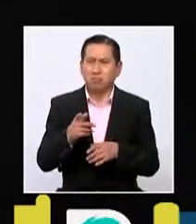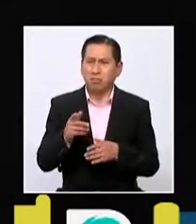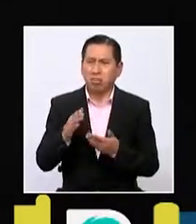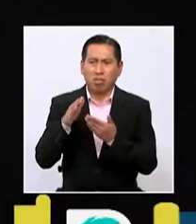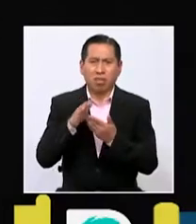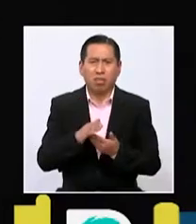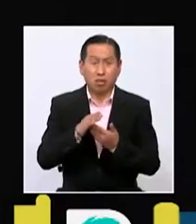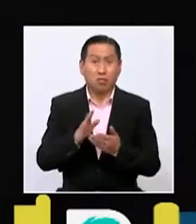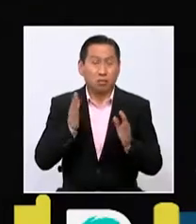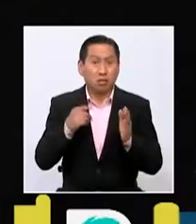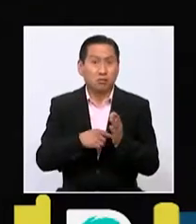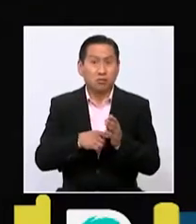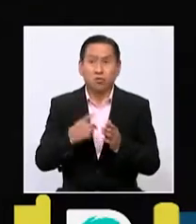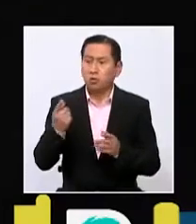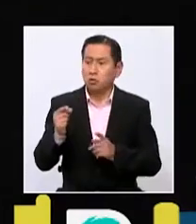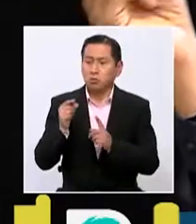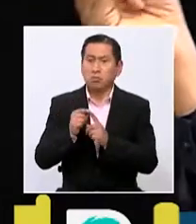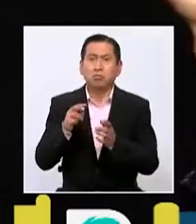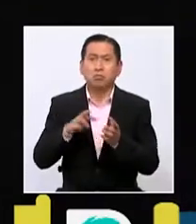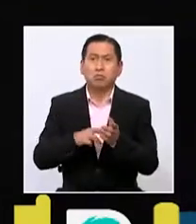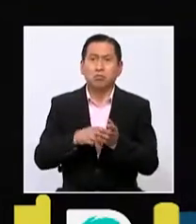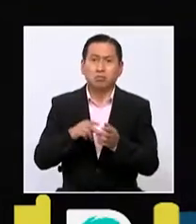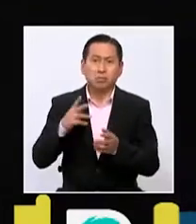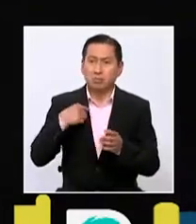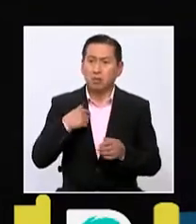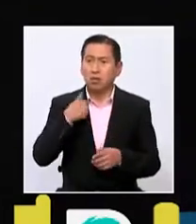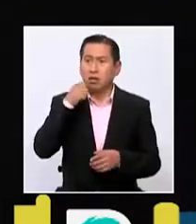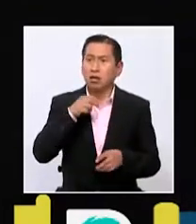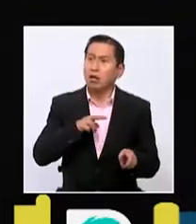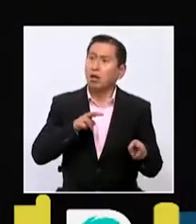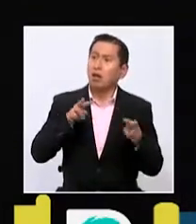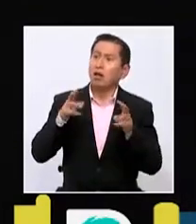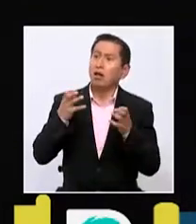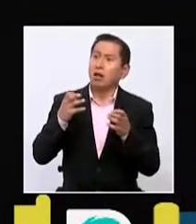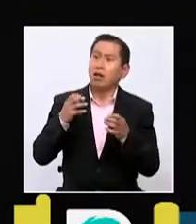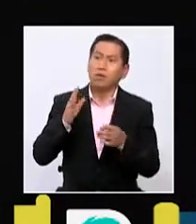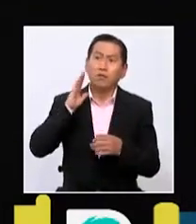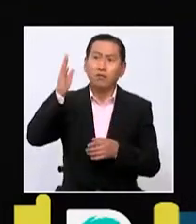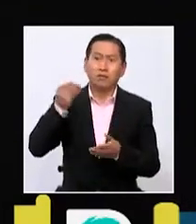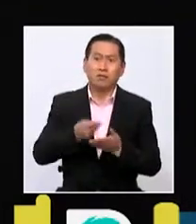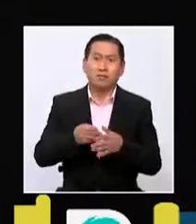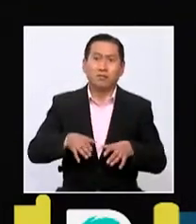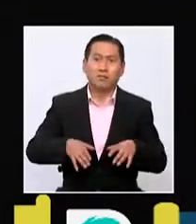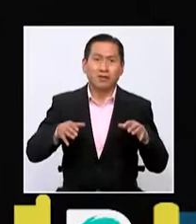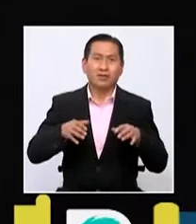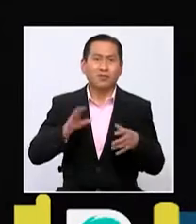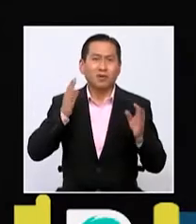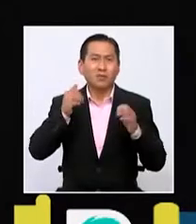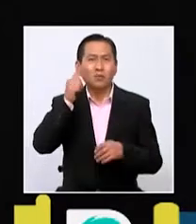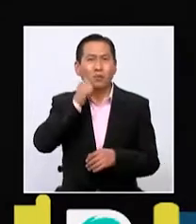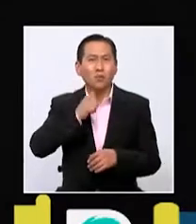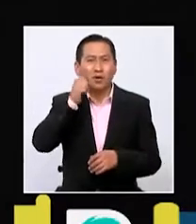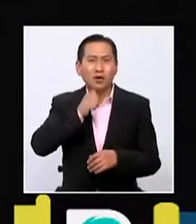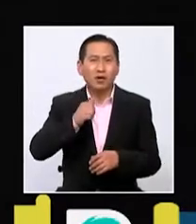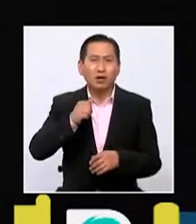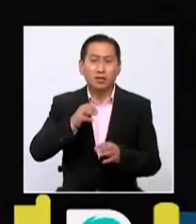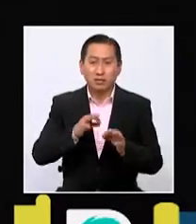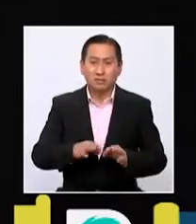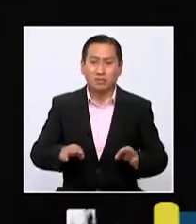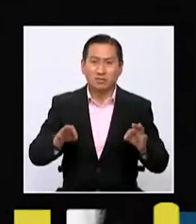cuyo único argumento era el de la Cenicienta, en donde la mujer jugaba un